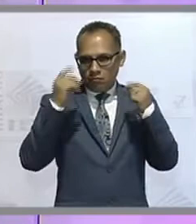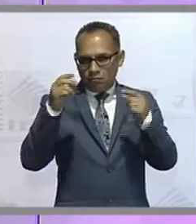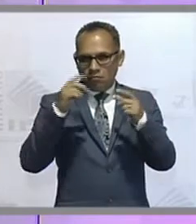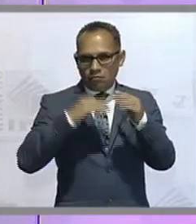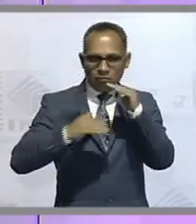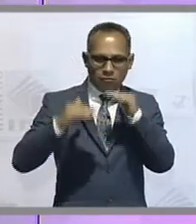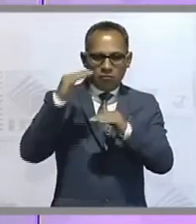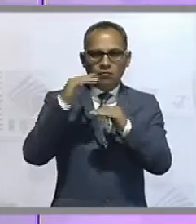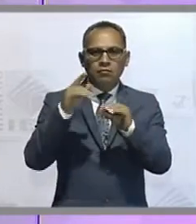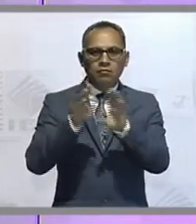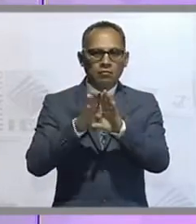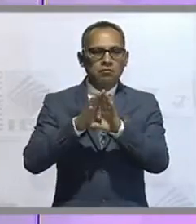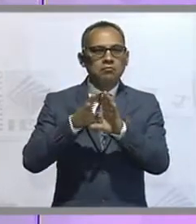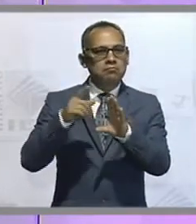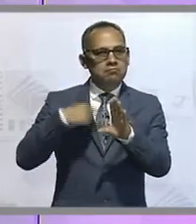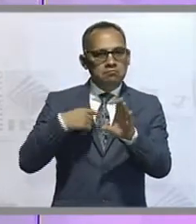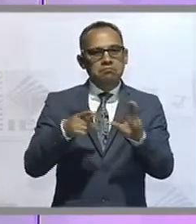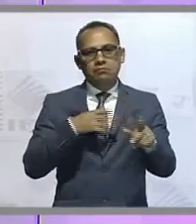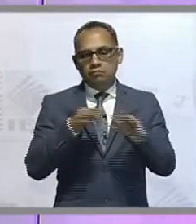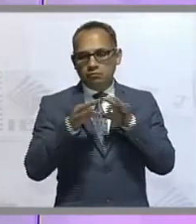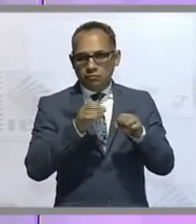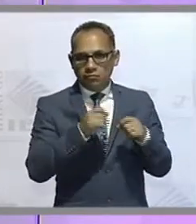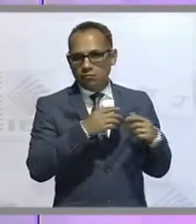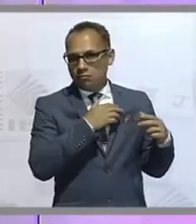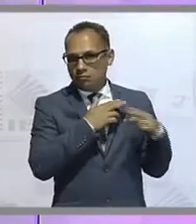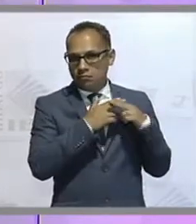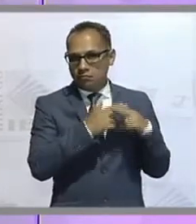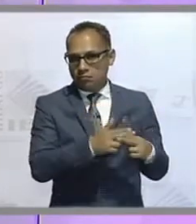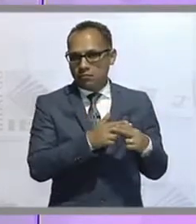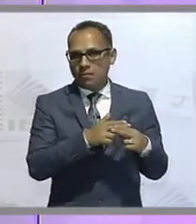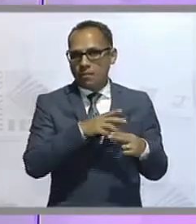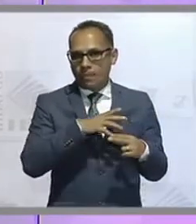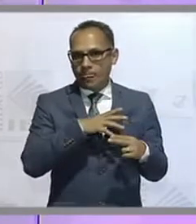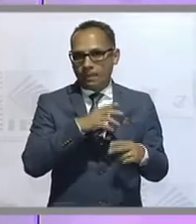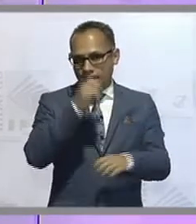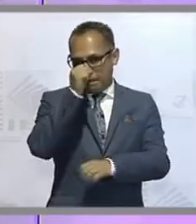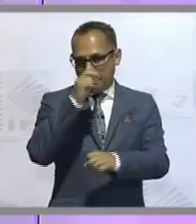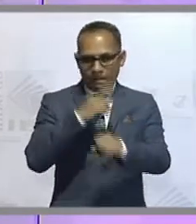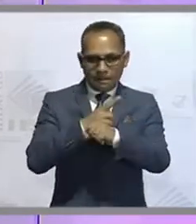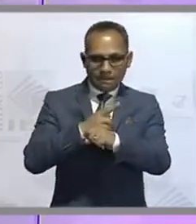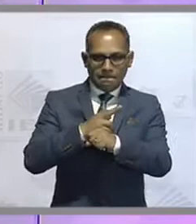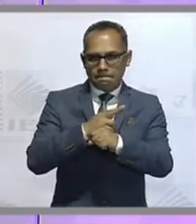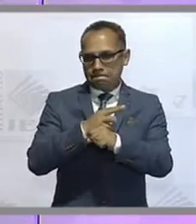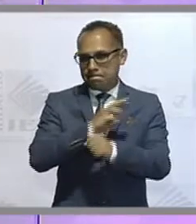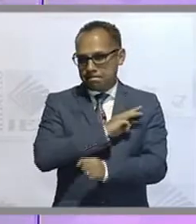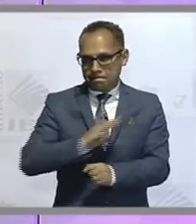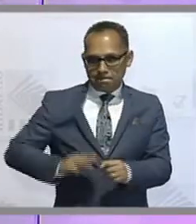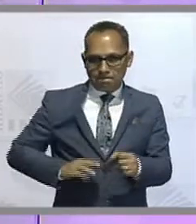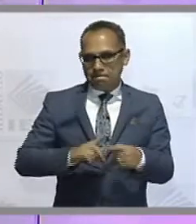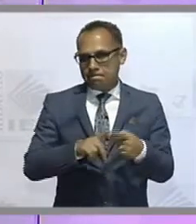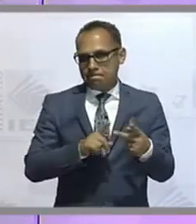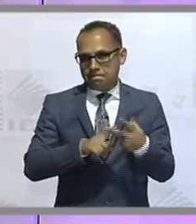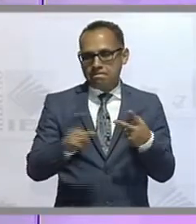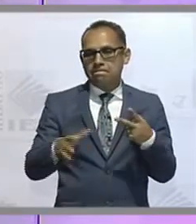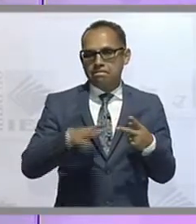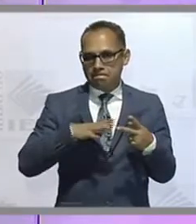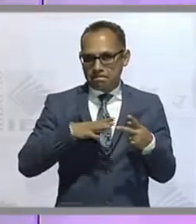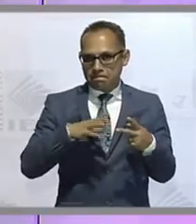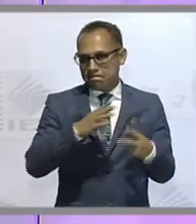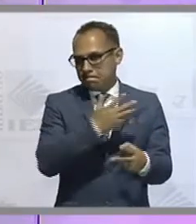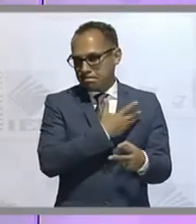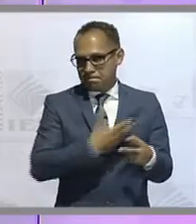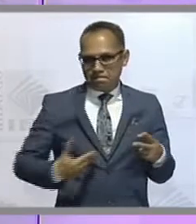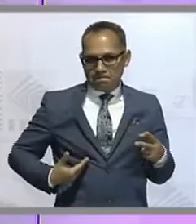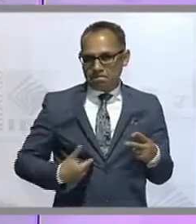en diversos cargos desde regidor secretario municipal presidente municipal suplente diputado local suplente presidente estatal